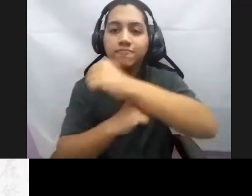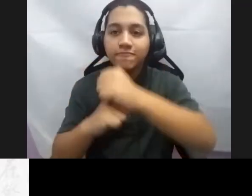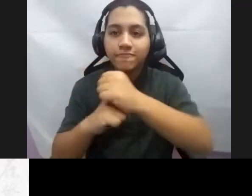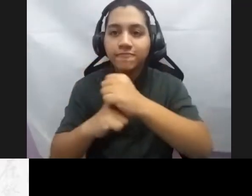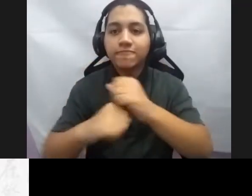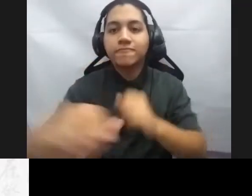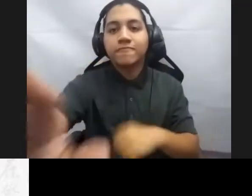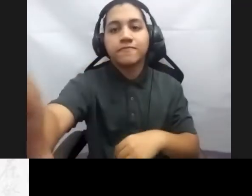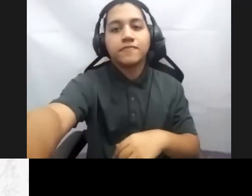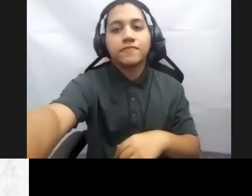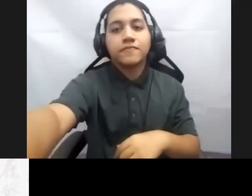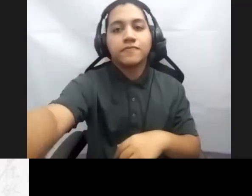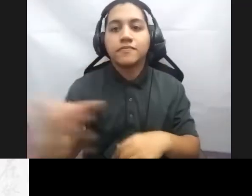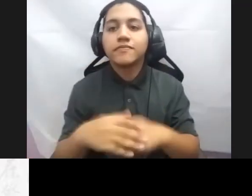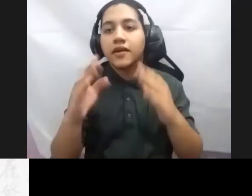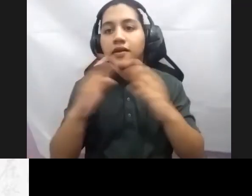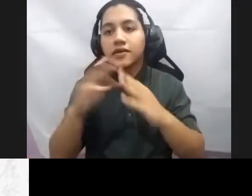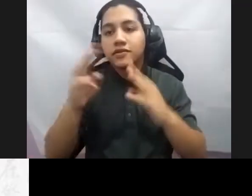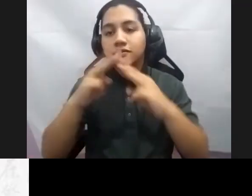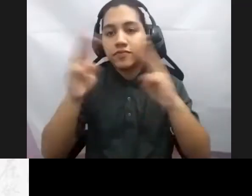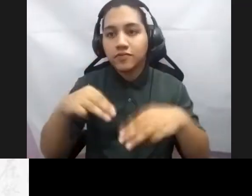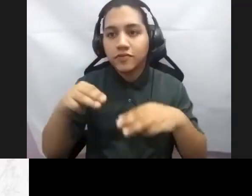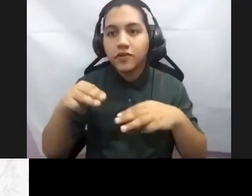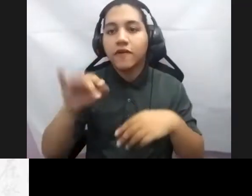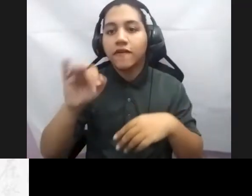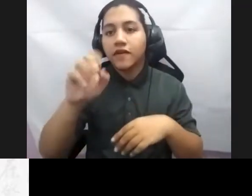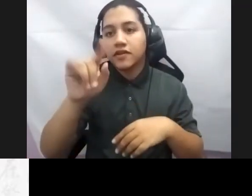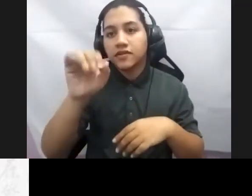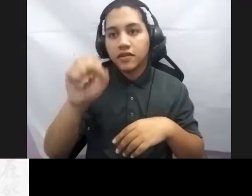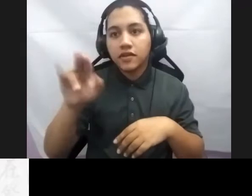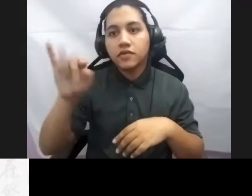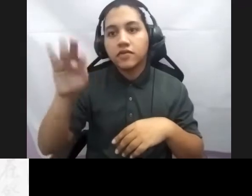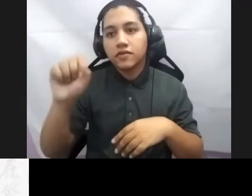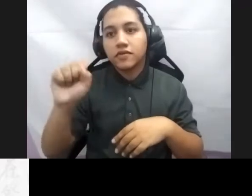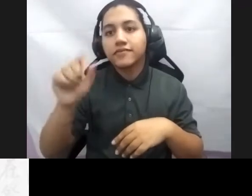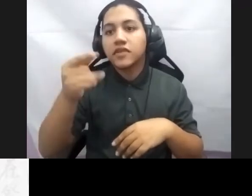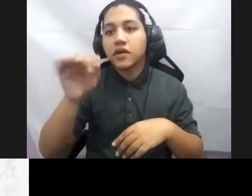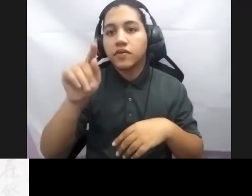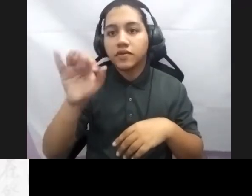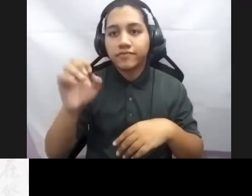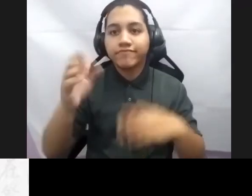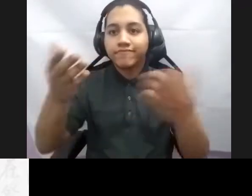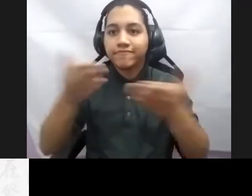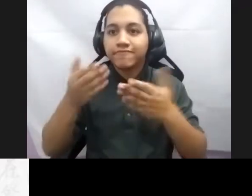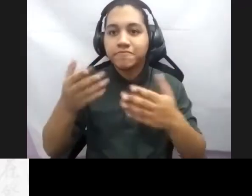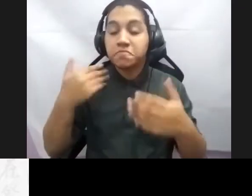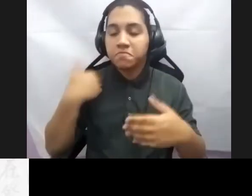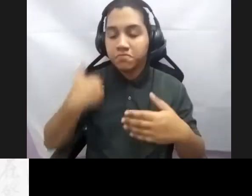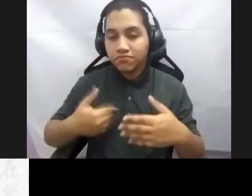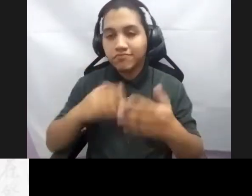y Casa Museo Felisa Rincón de Gautier por la invitación. Para mí es un placer estar aquí